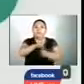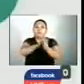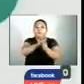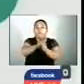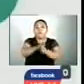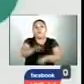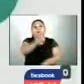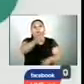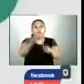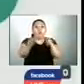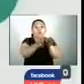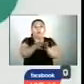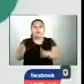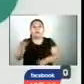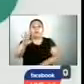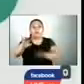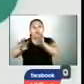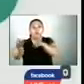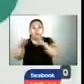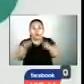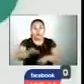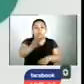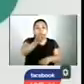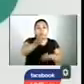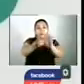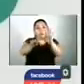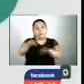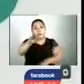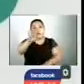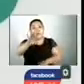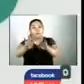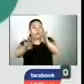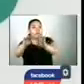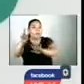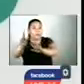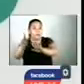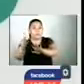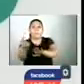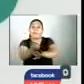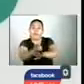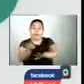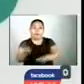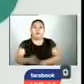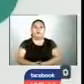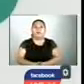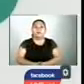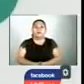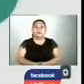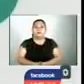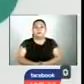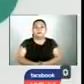-19. Y de los 40 a los 59 años, 26,597 personas.